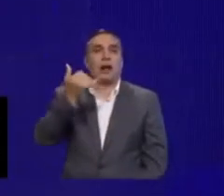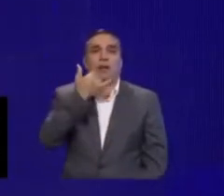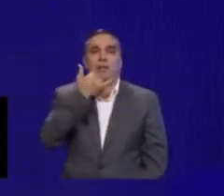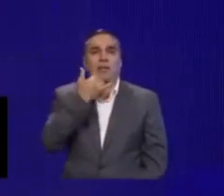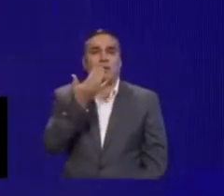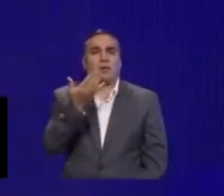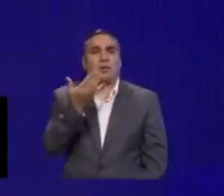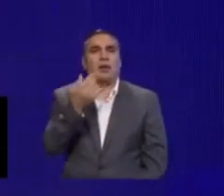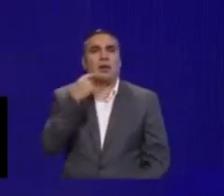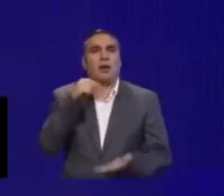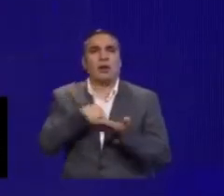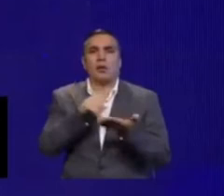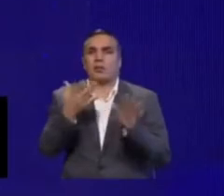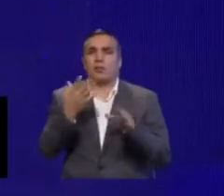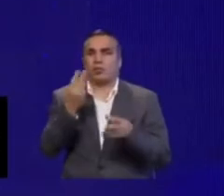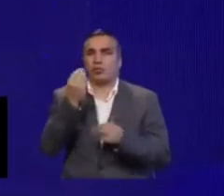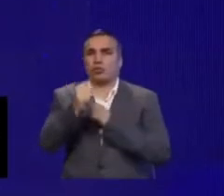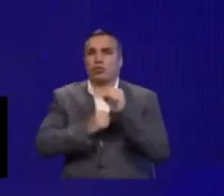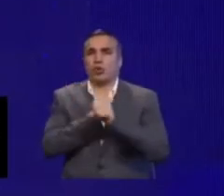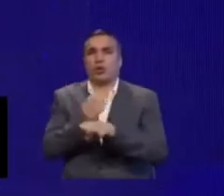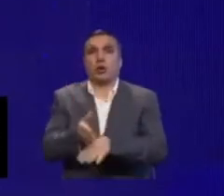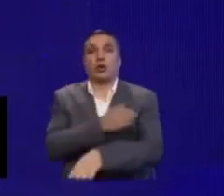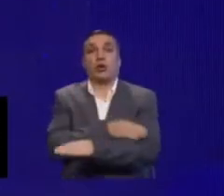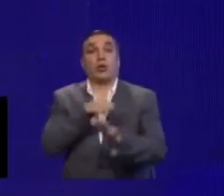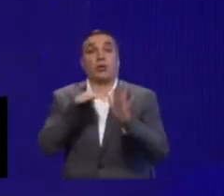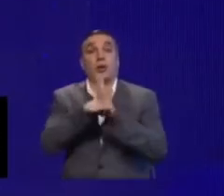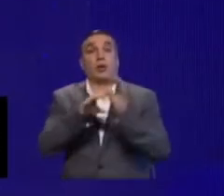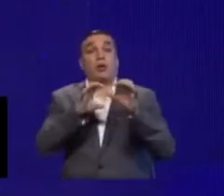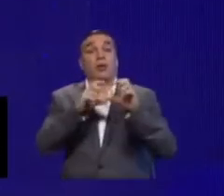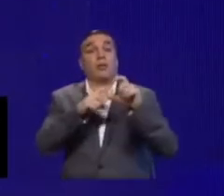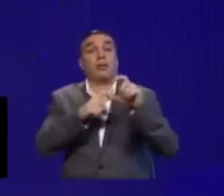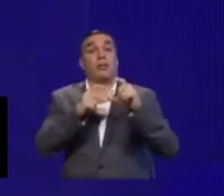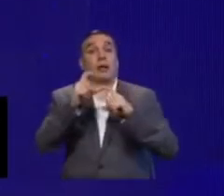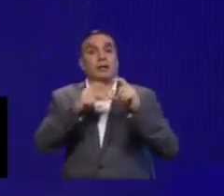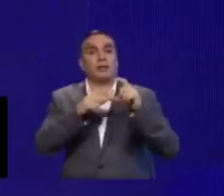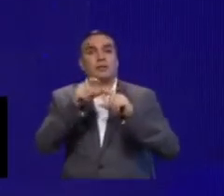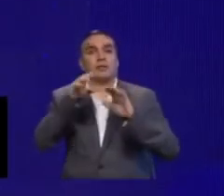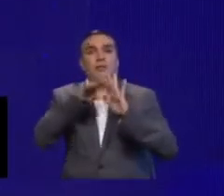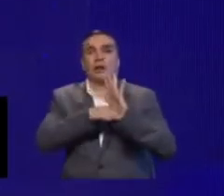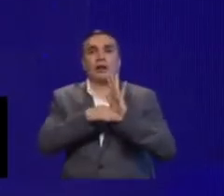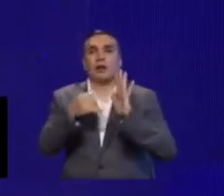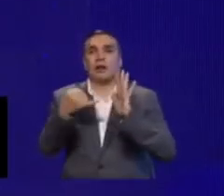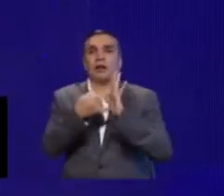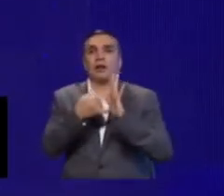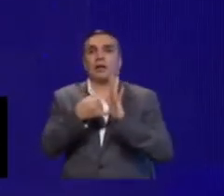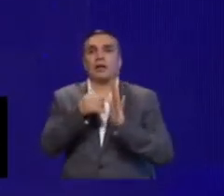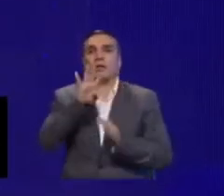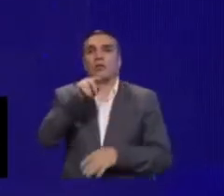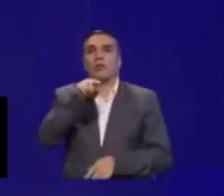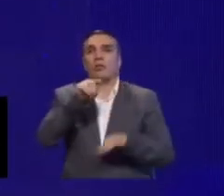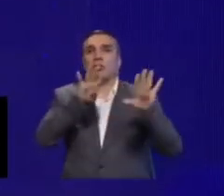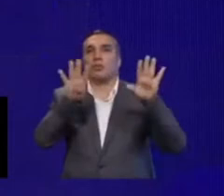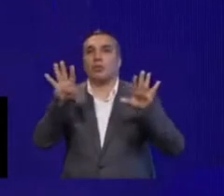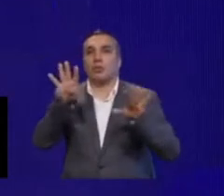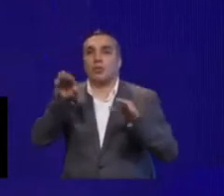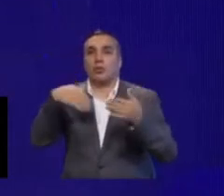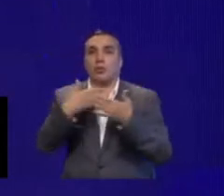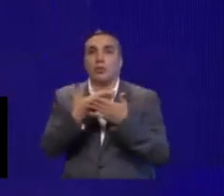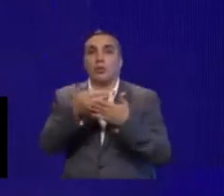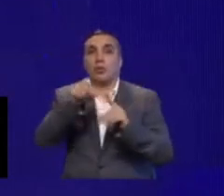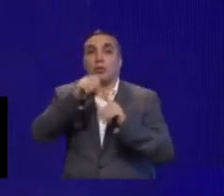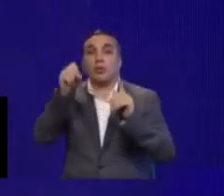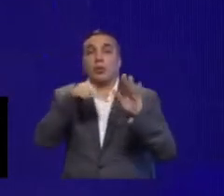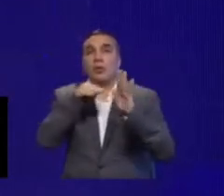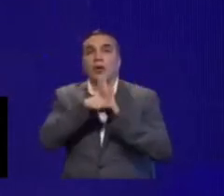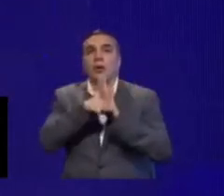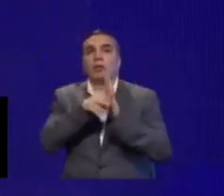ejemplo. Hace años atrás, el Banco del Pacífico bajó la tasa de interés para vivienda a 4.99 y la mayoría del sistema